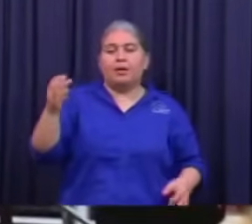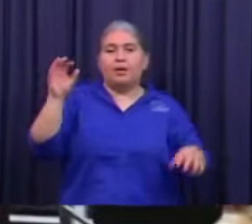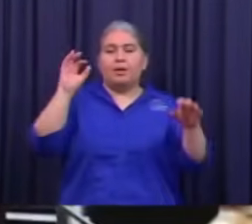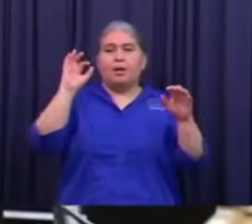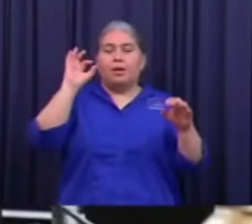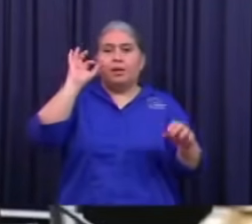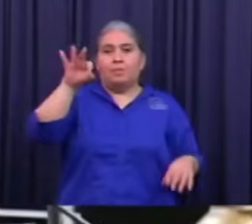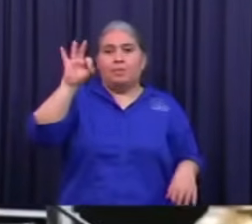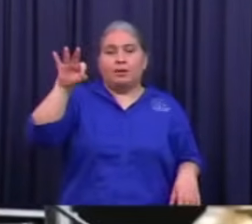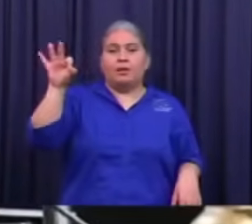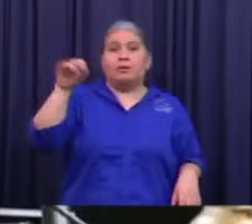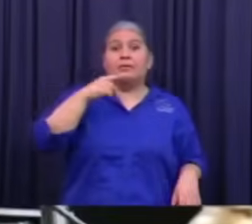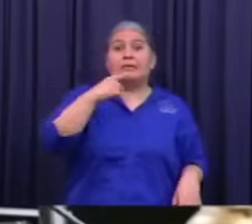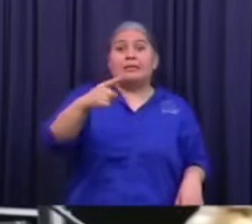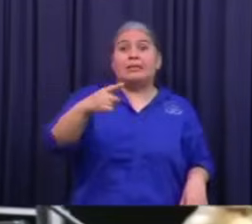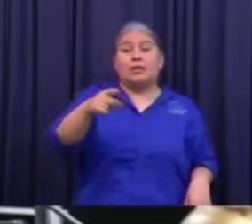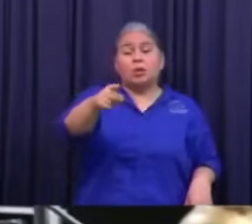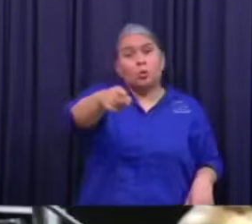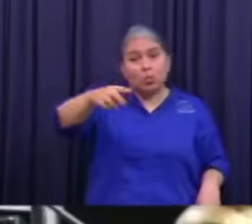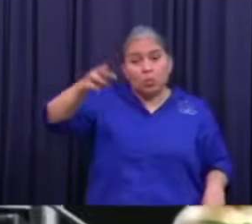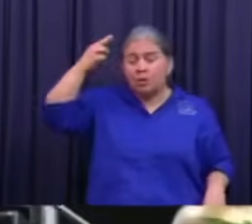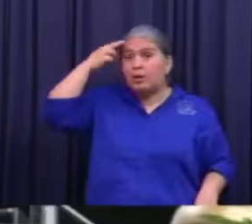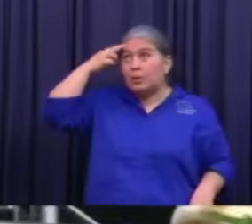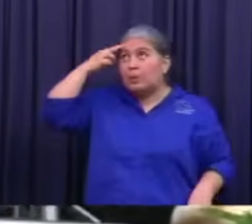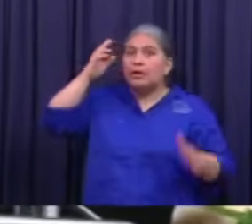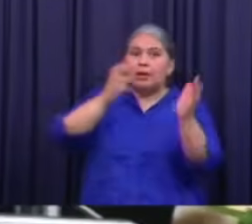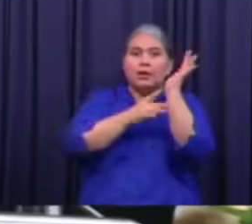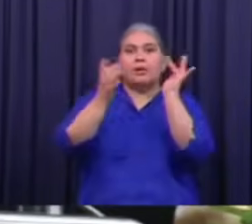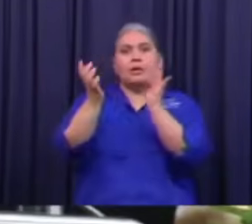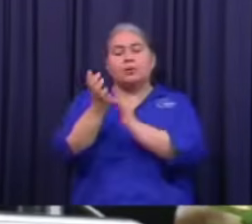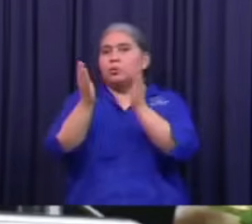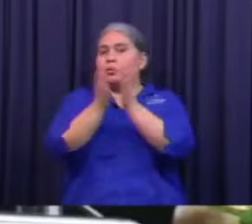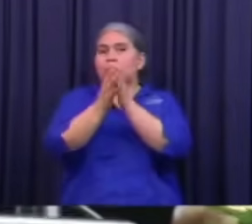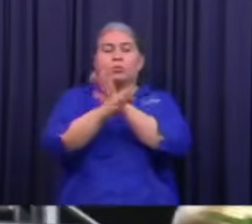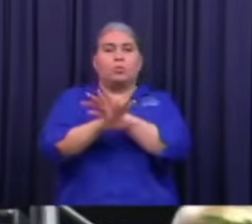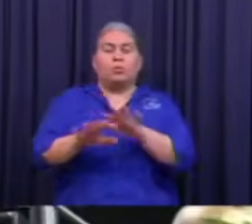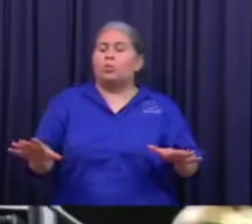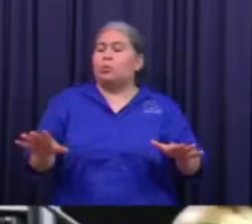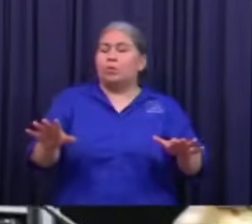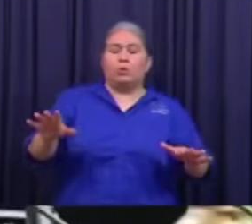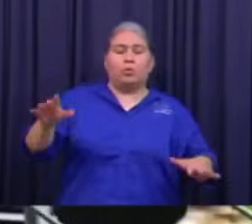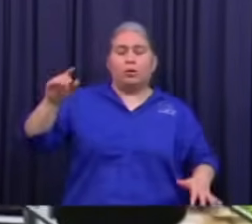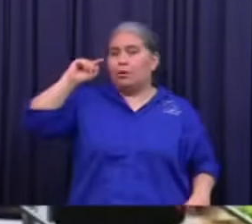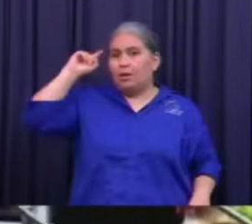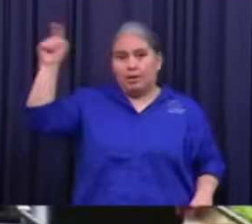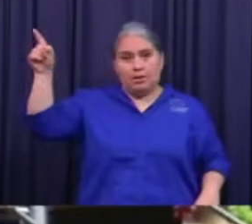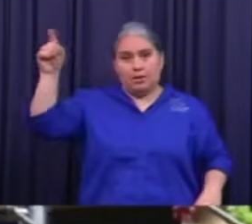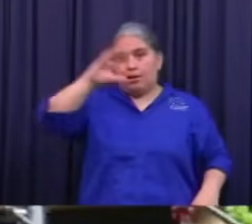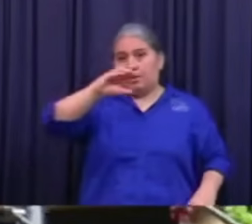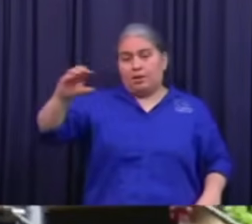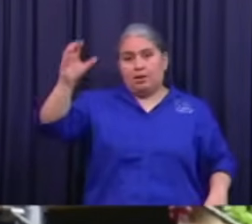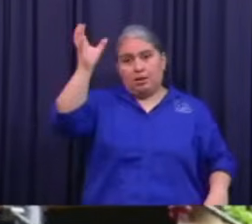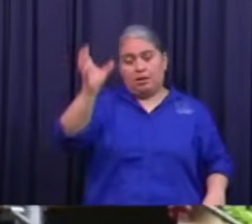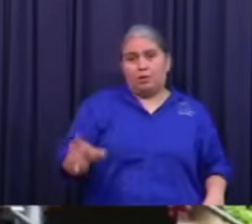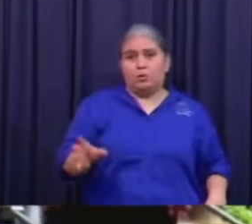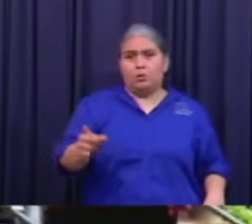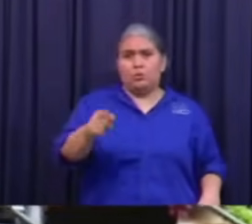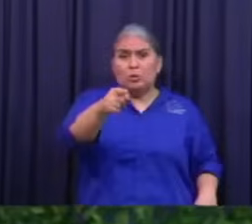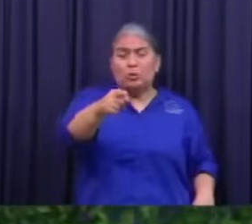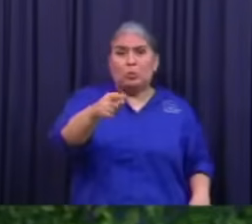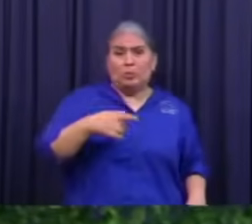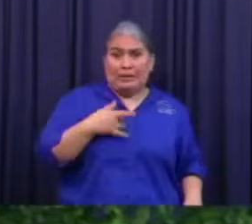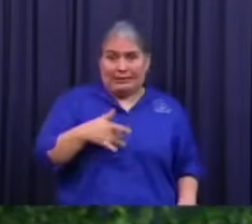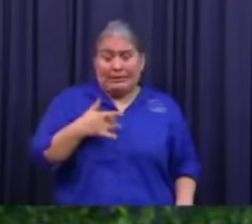recuérdese todo lo que sufrió el señor ymo todos estamos enamorados del señor Jesucristo y al recordarnos a mí por lo menos a